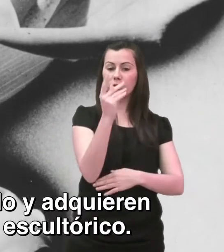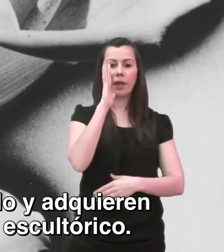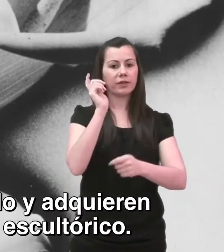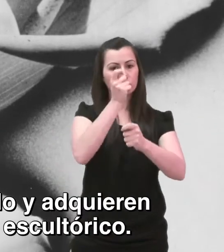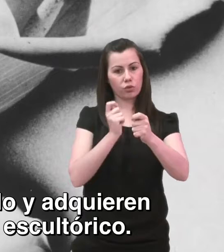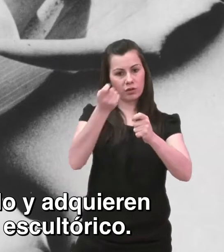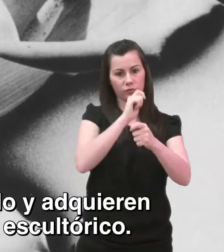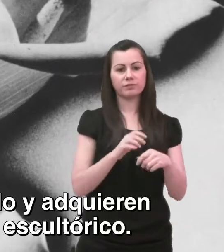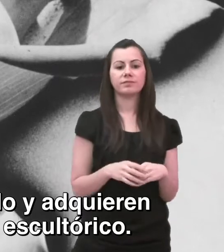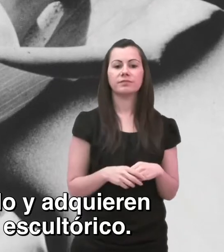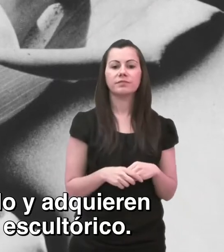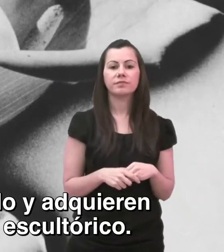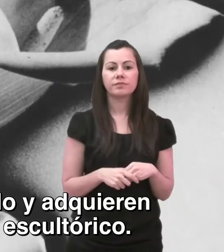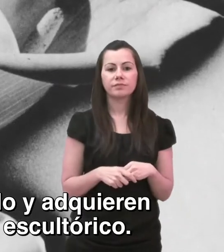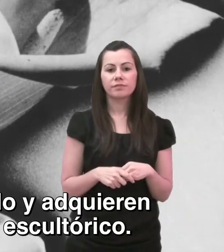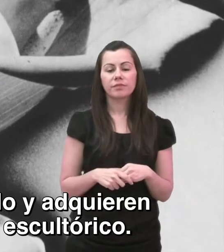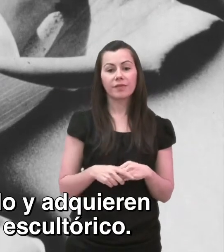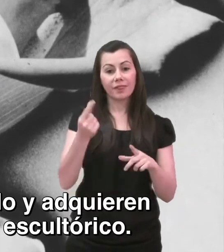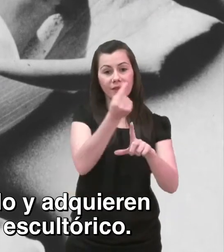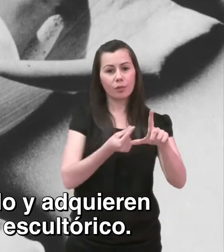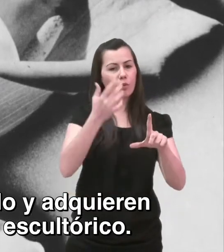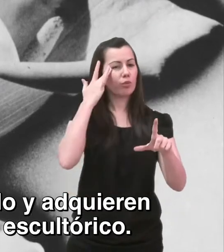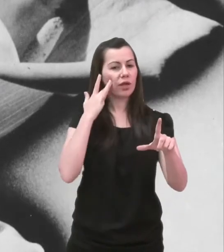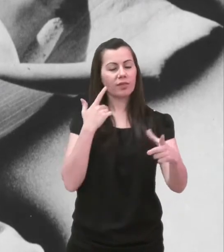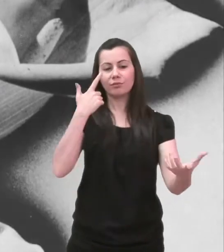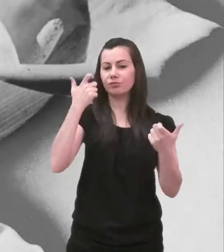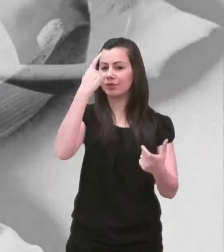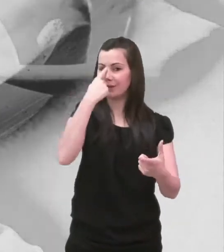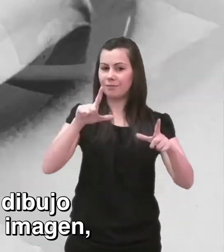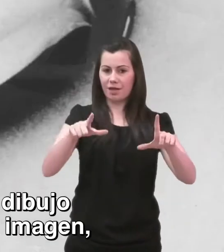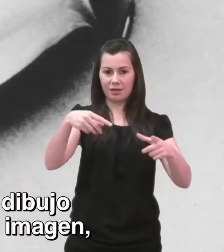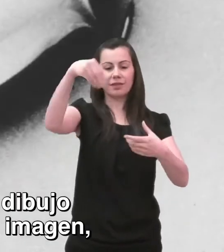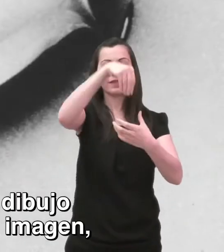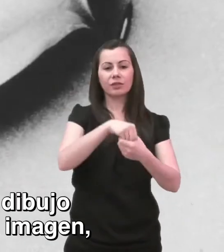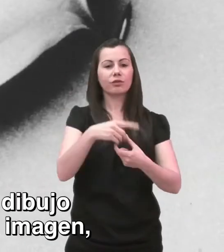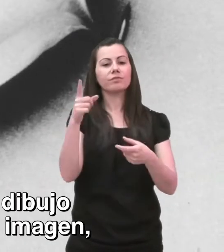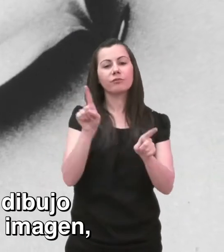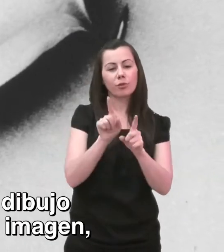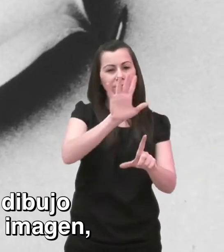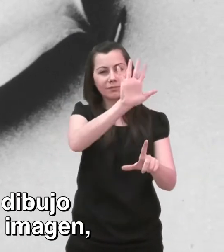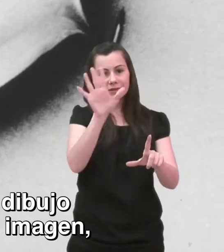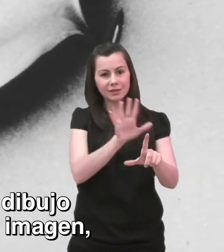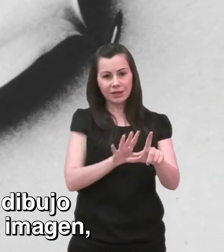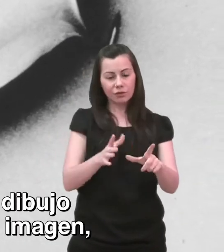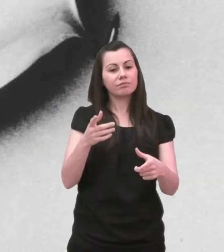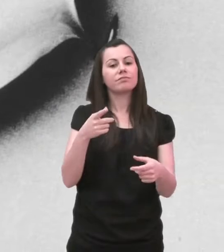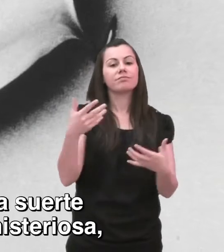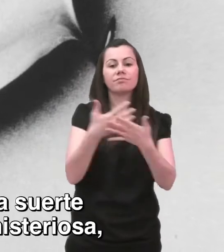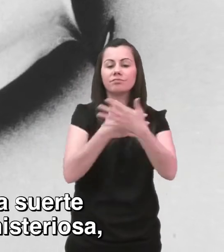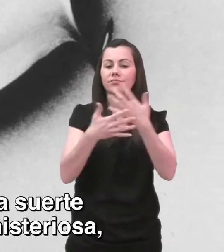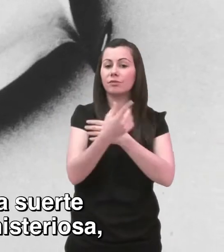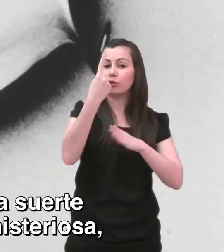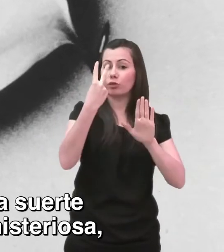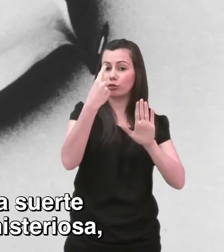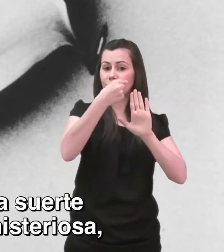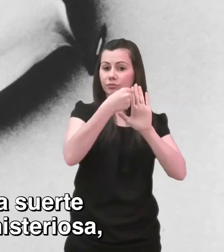se despegan del fondo y adquieren categoría de objeto escultórico. La pureza del dibujo se adueña de la imagen, envuelta